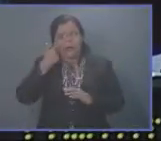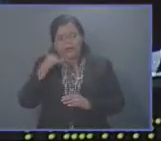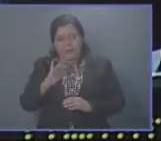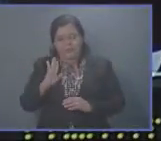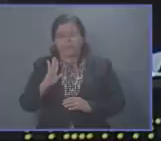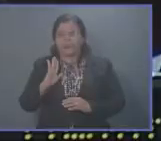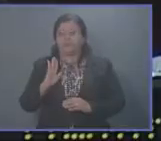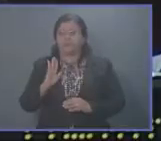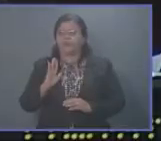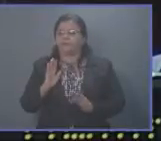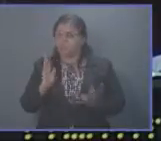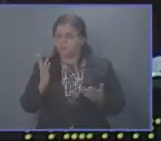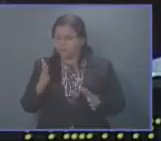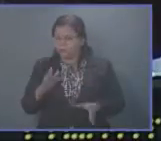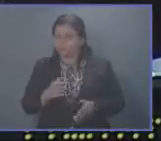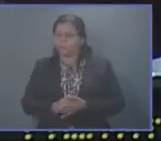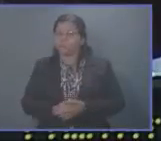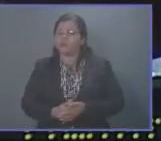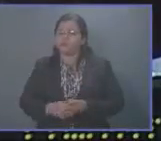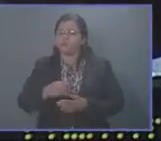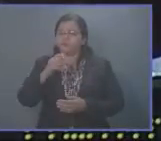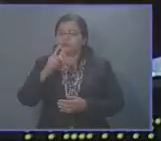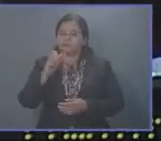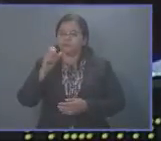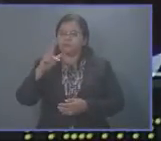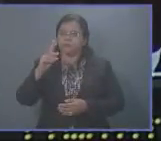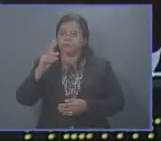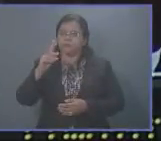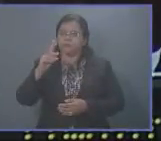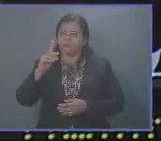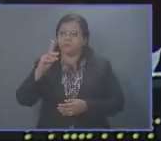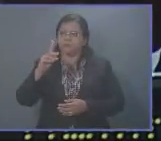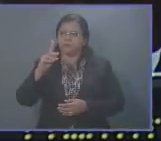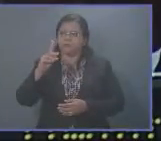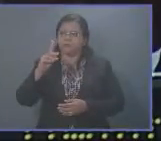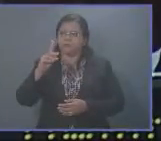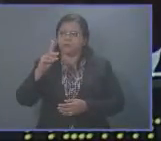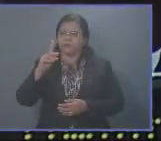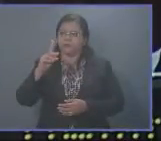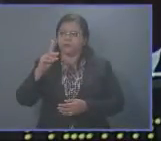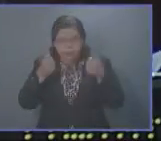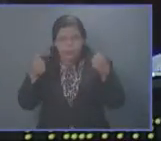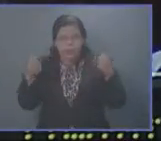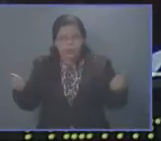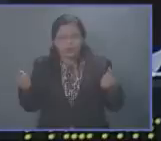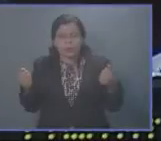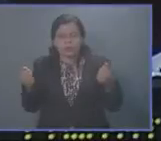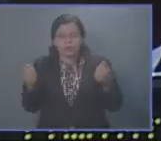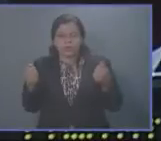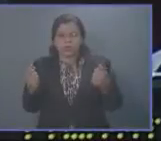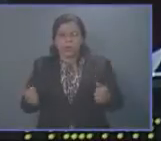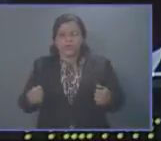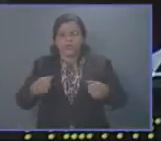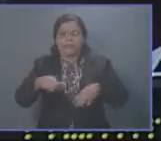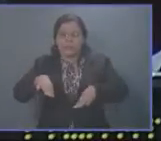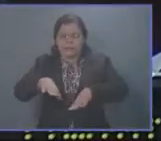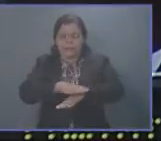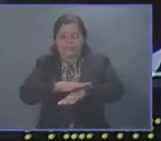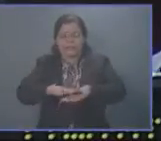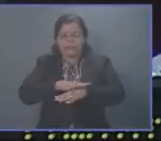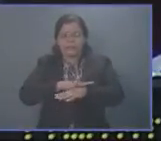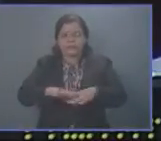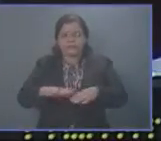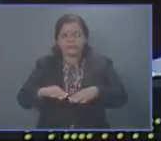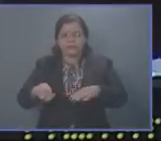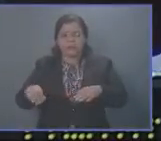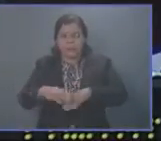la tenería provee más de 2 millones de pies cuadrados de cuero. Las empresas productoras de suela